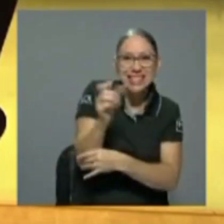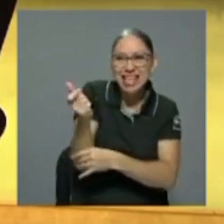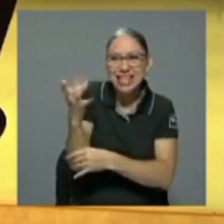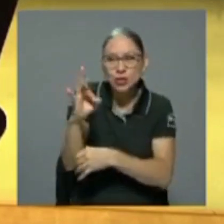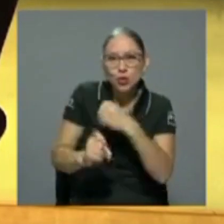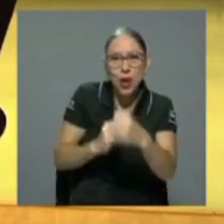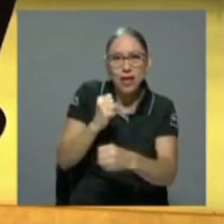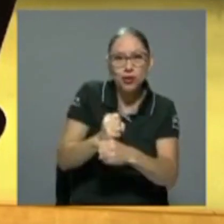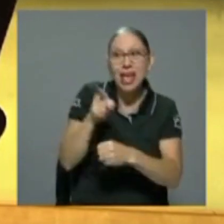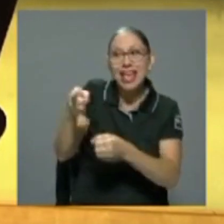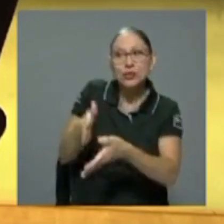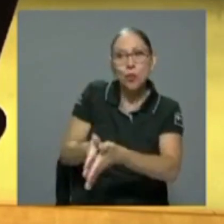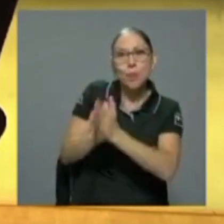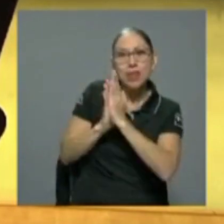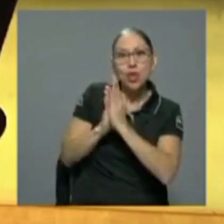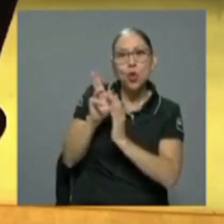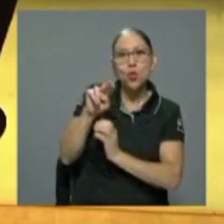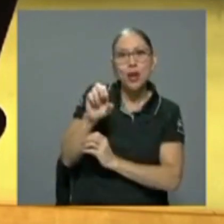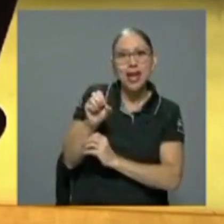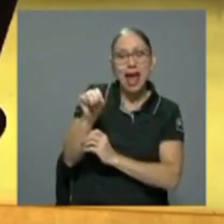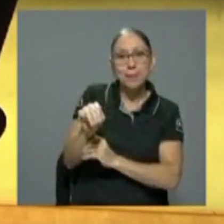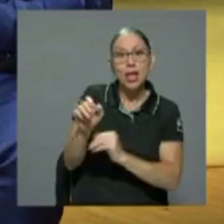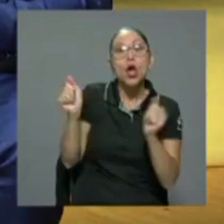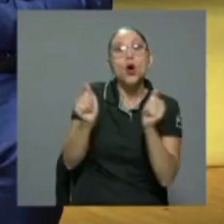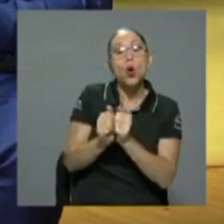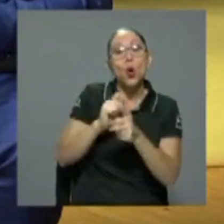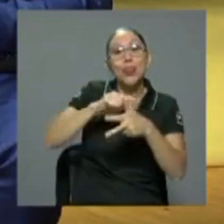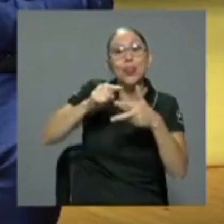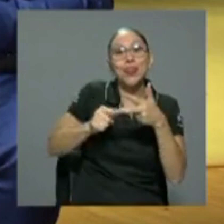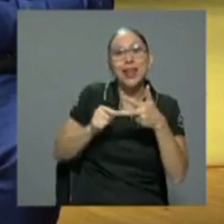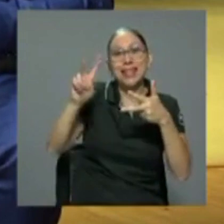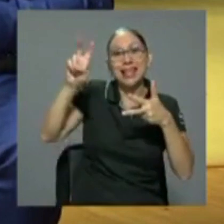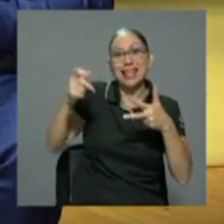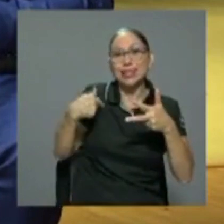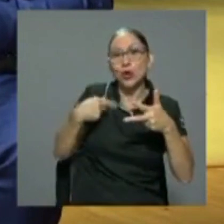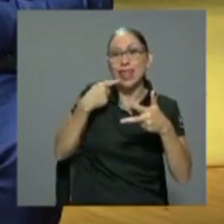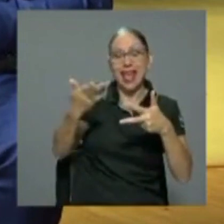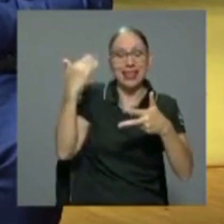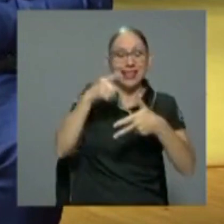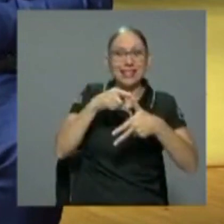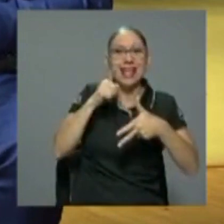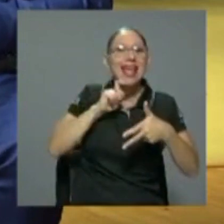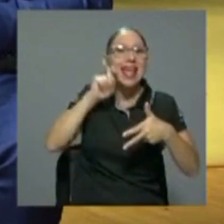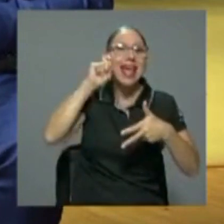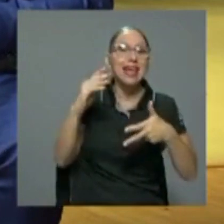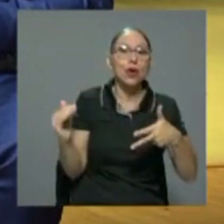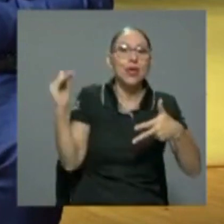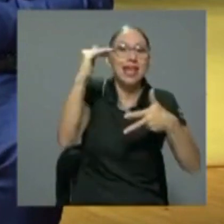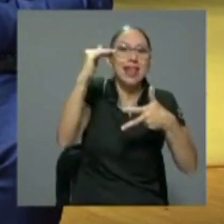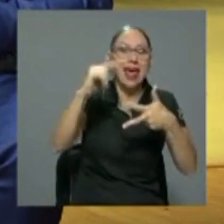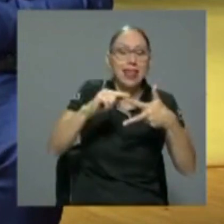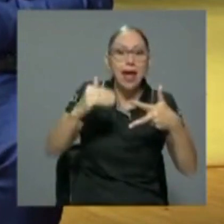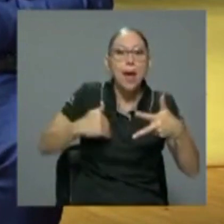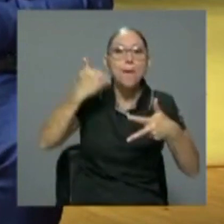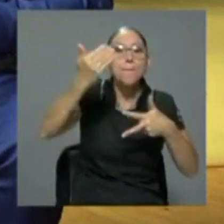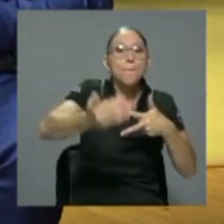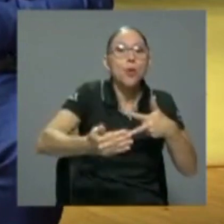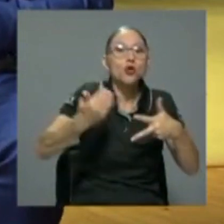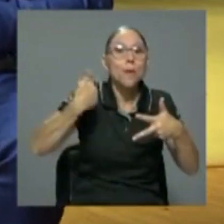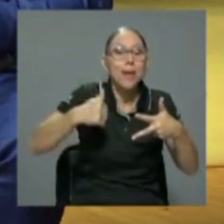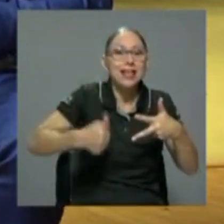bajo los 3 ejes temáticos que mencioné anteriormente, y los voy a recordar: género y equidad, pospatriarcado y pospandemia,